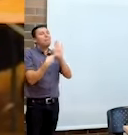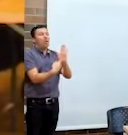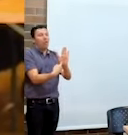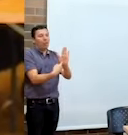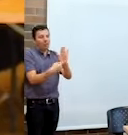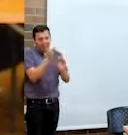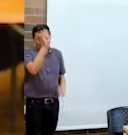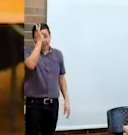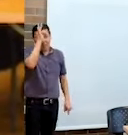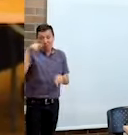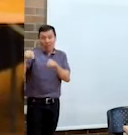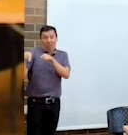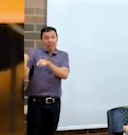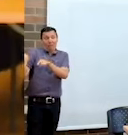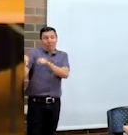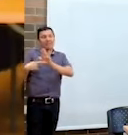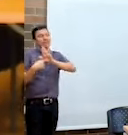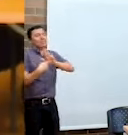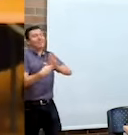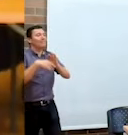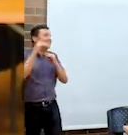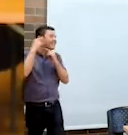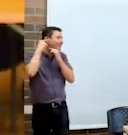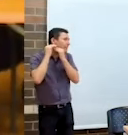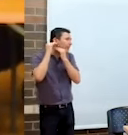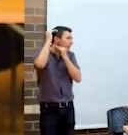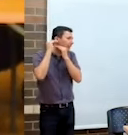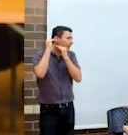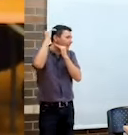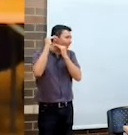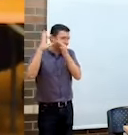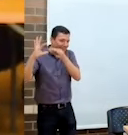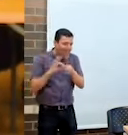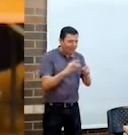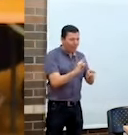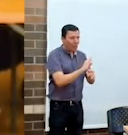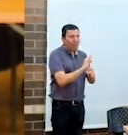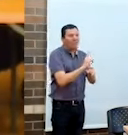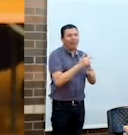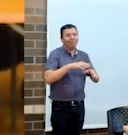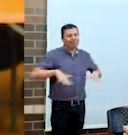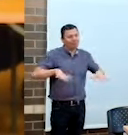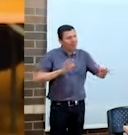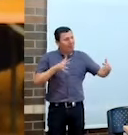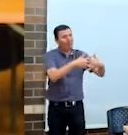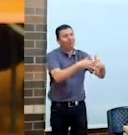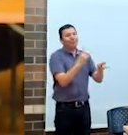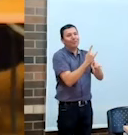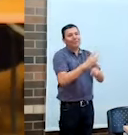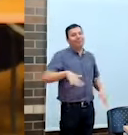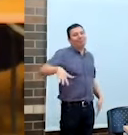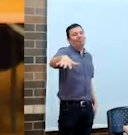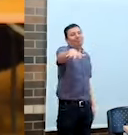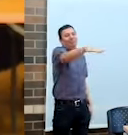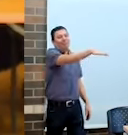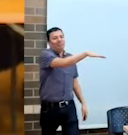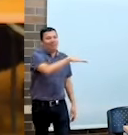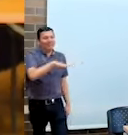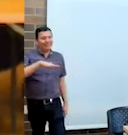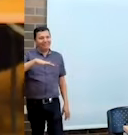una discusión frente a lo que es la sordera. Hay un modelo ahí clínico en el que está vinculado a